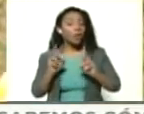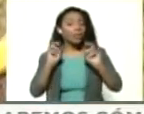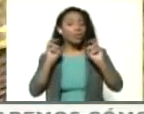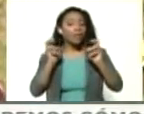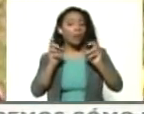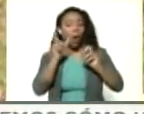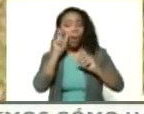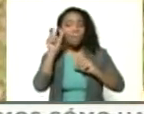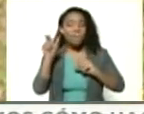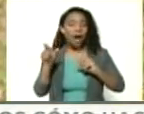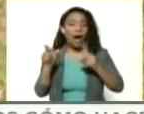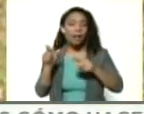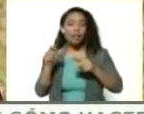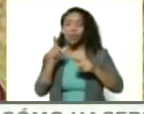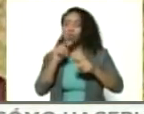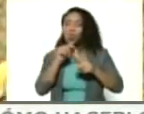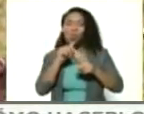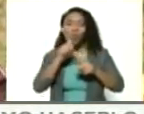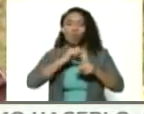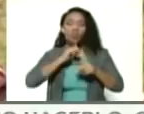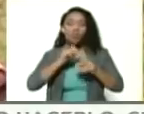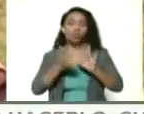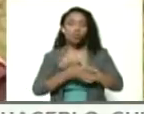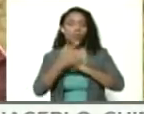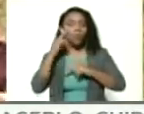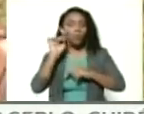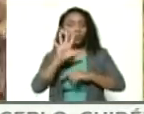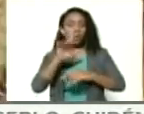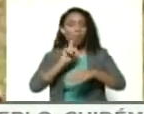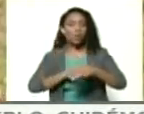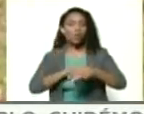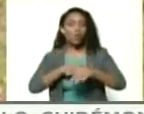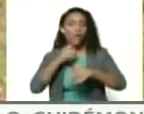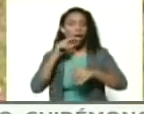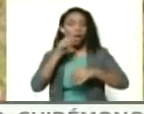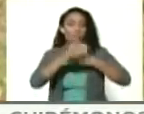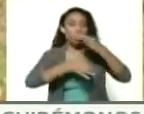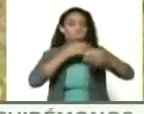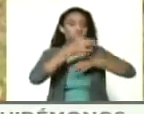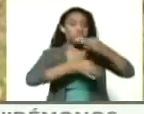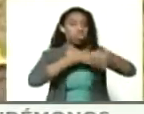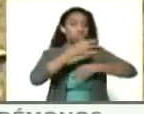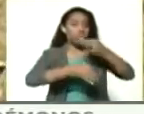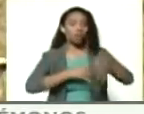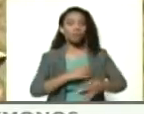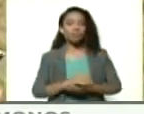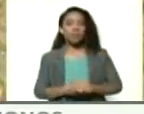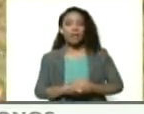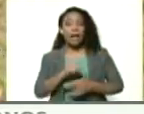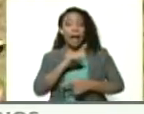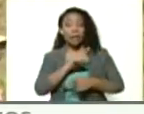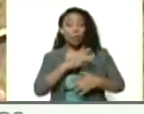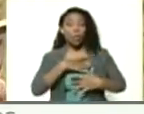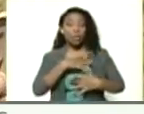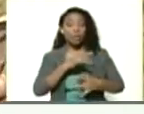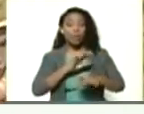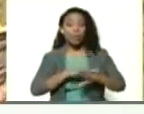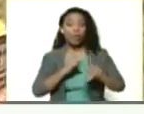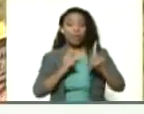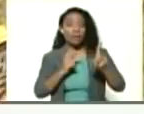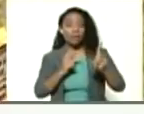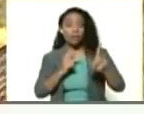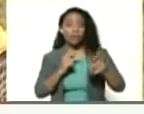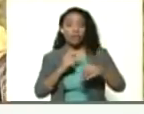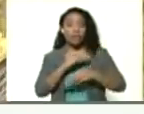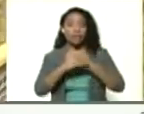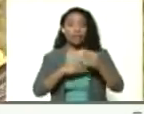Clodosvaldo, aquí no aguantaron 5 minutos porque ya el día siguiente en televisión estaban echando el cuento. De modo pues que es muy interesante porque del lado de los